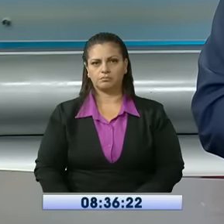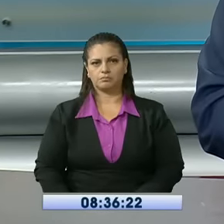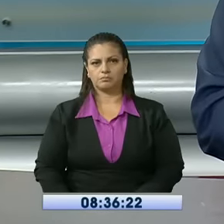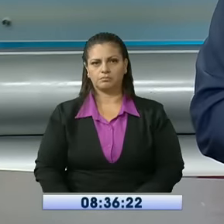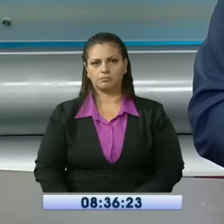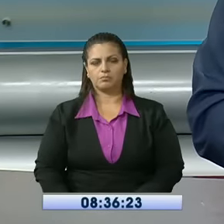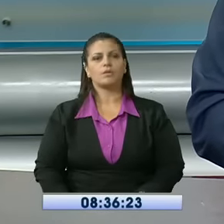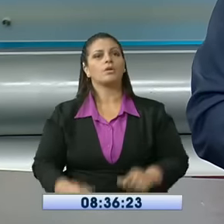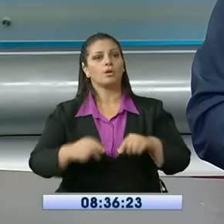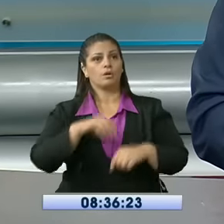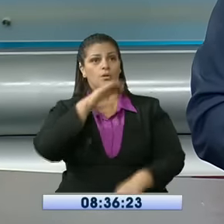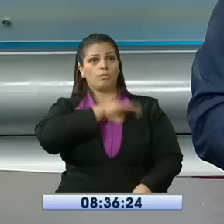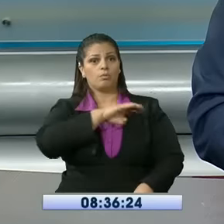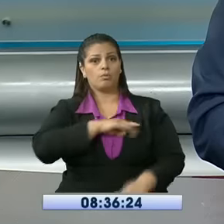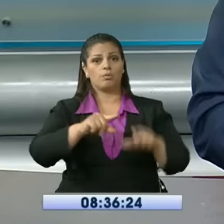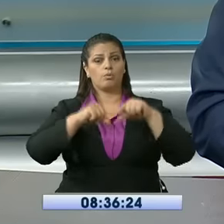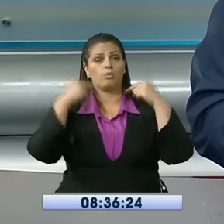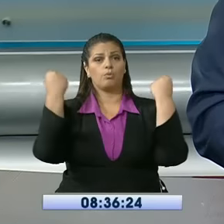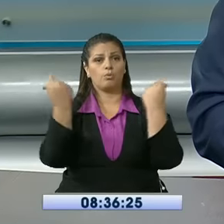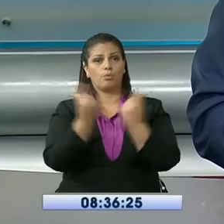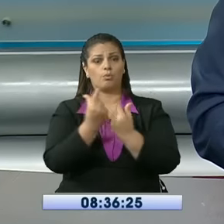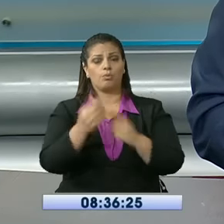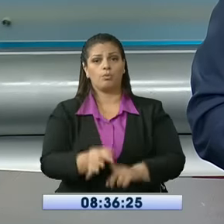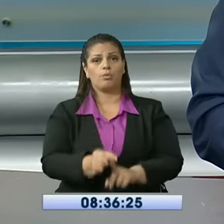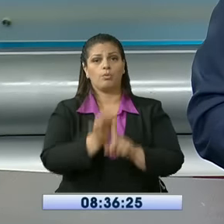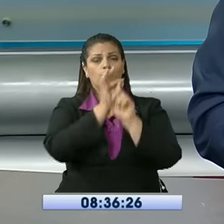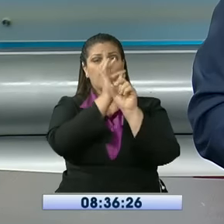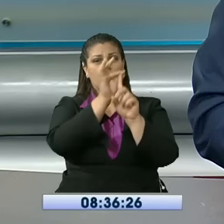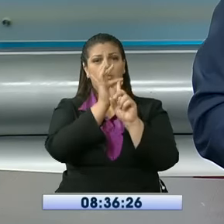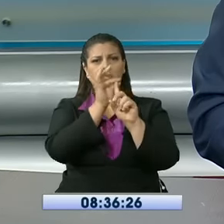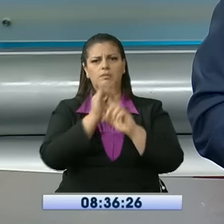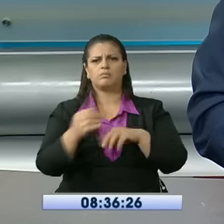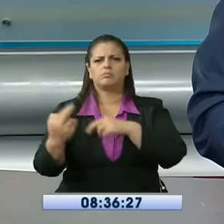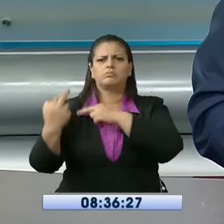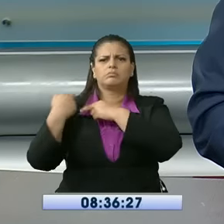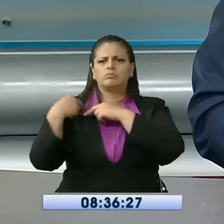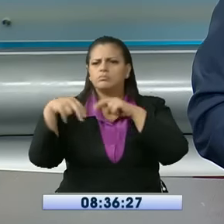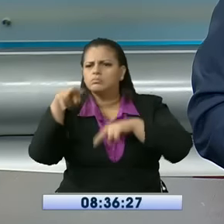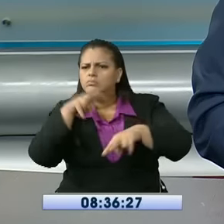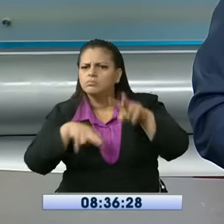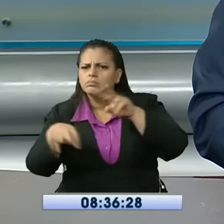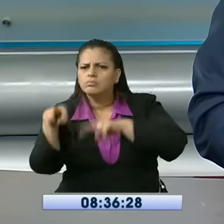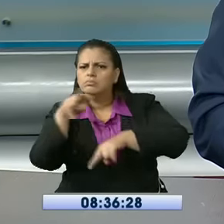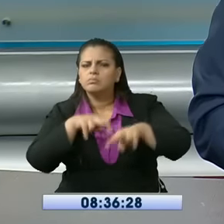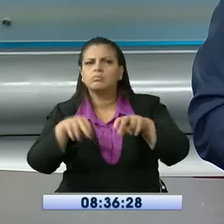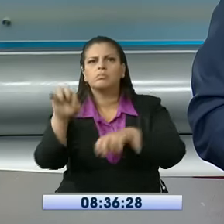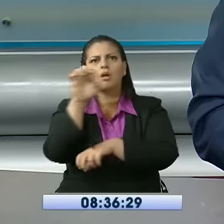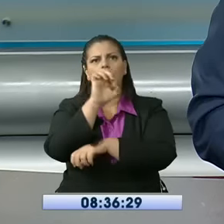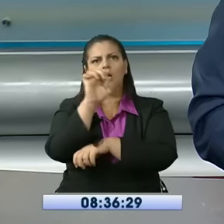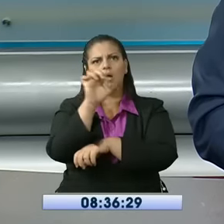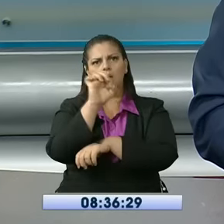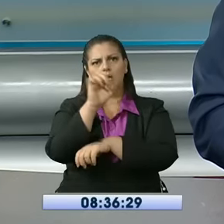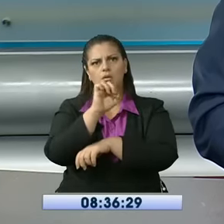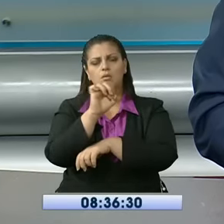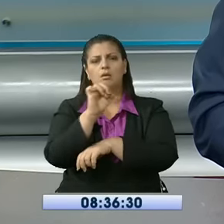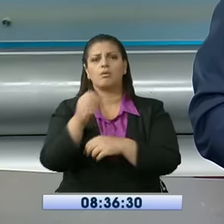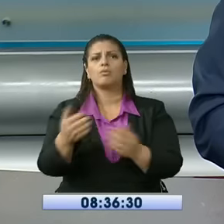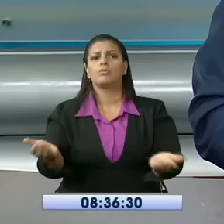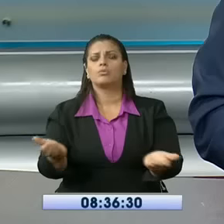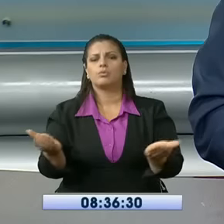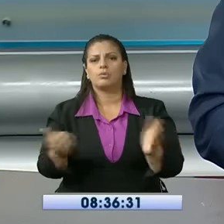de criminalística de la zona 8. Debido a esta problemática, se ejecutan operativos de control en patios